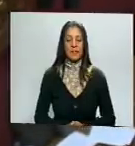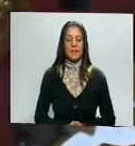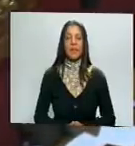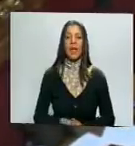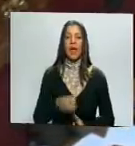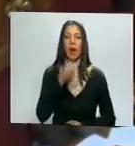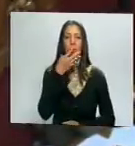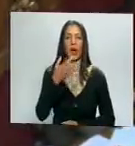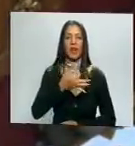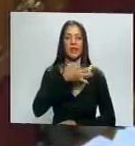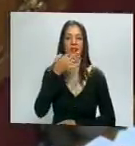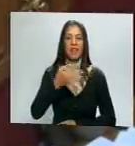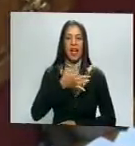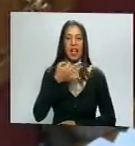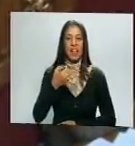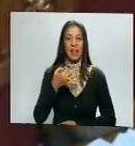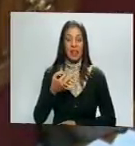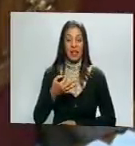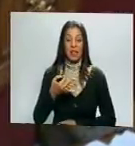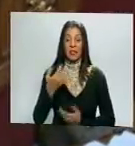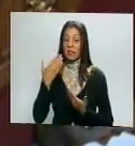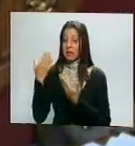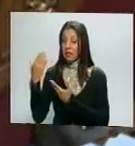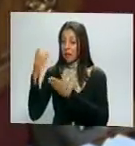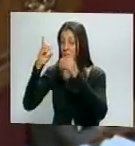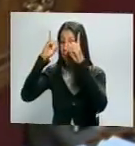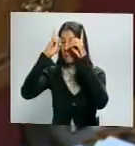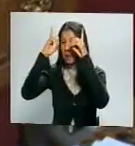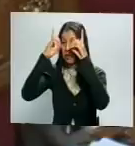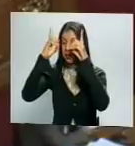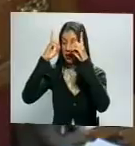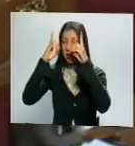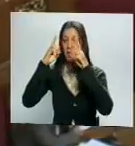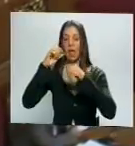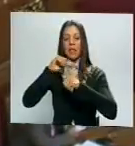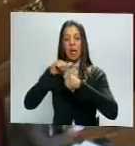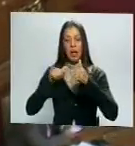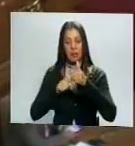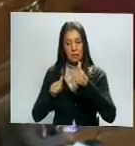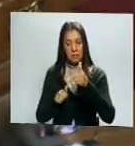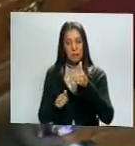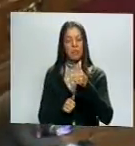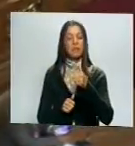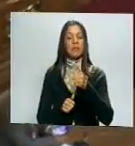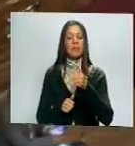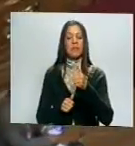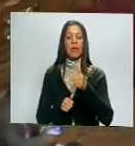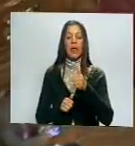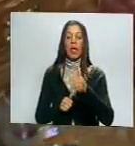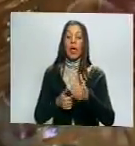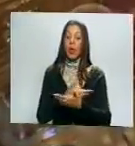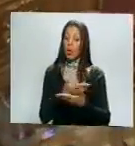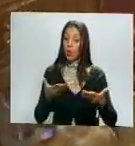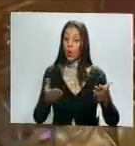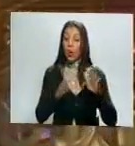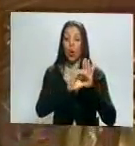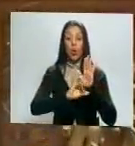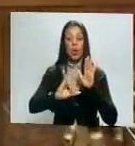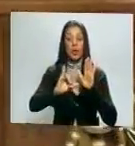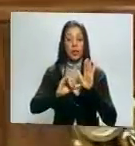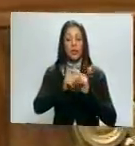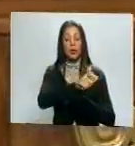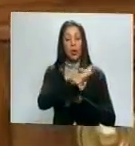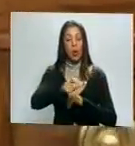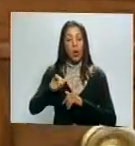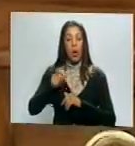Buenas tardes, ciudadana presidenta, junta directiva, constituyentes, señoras